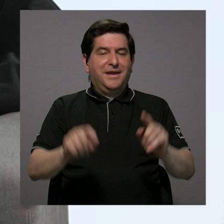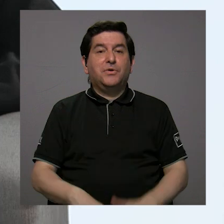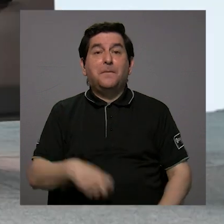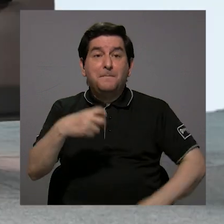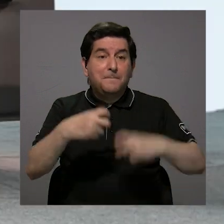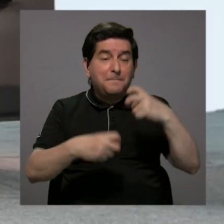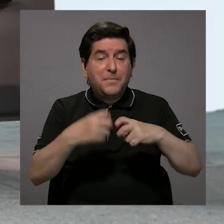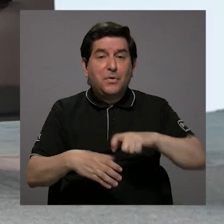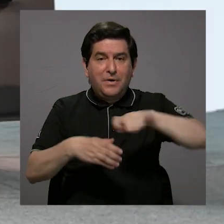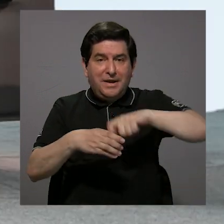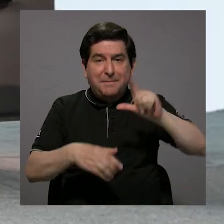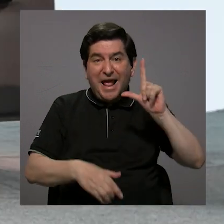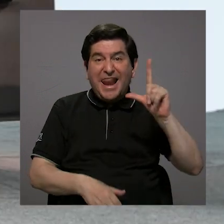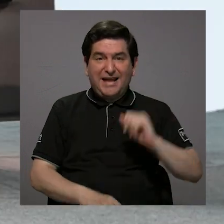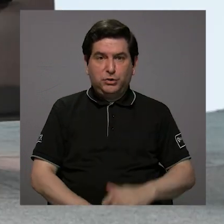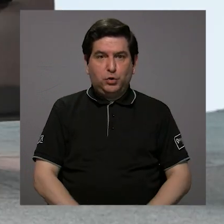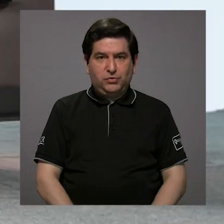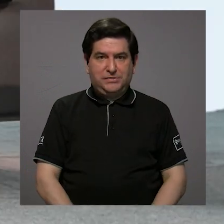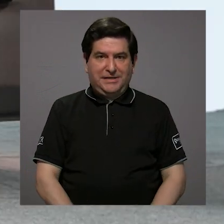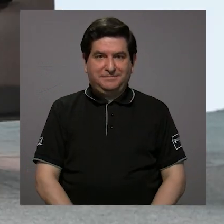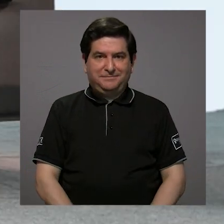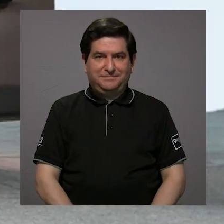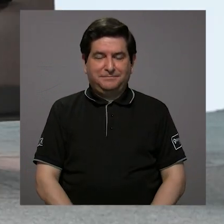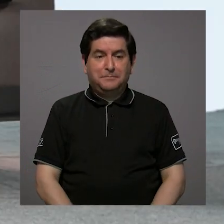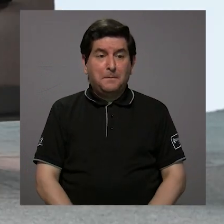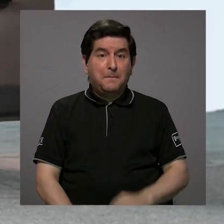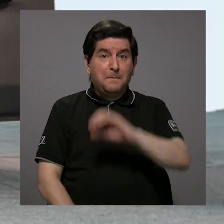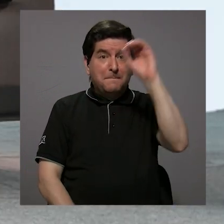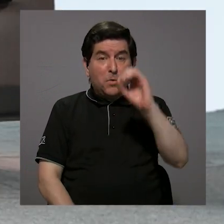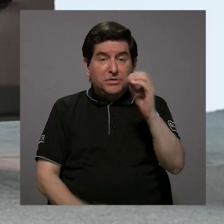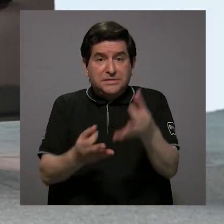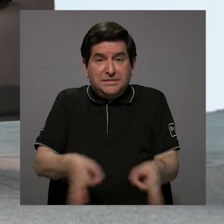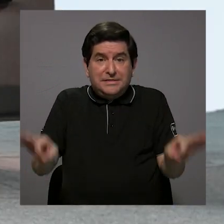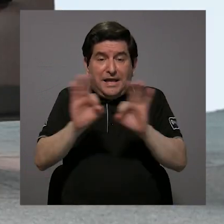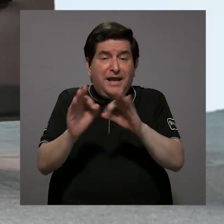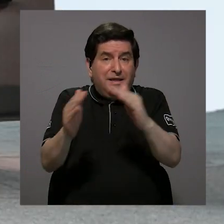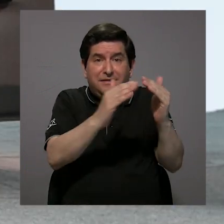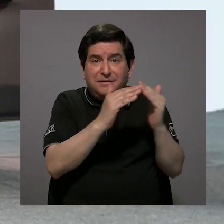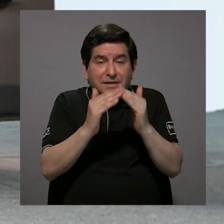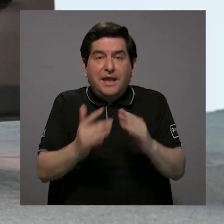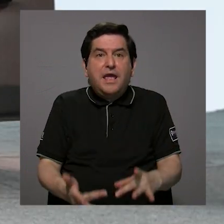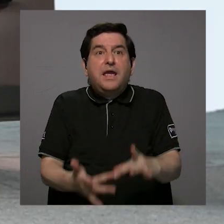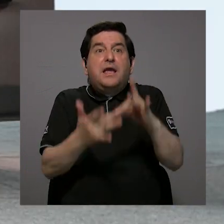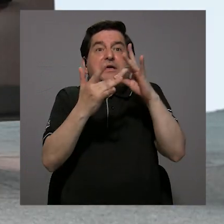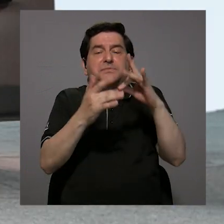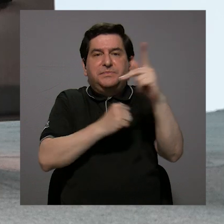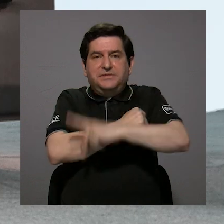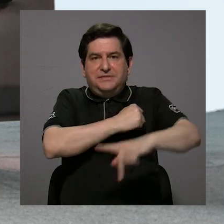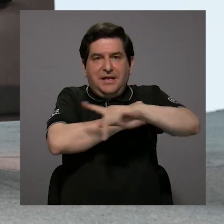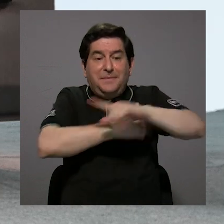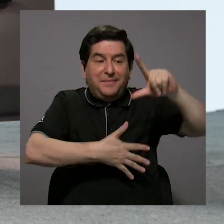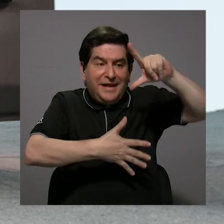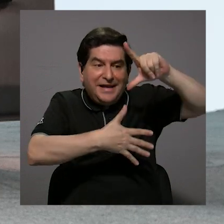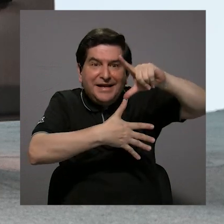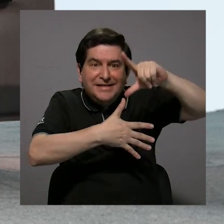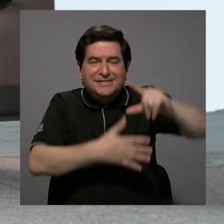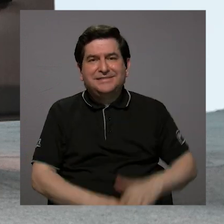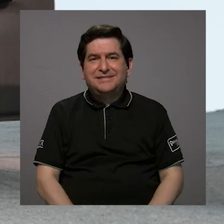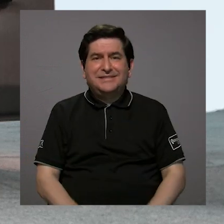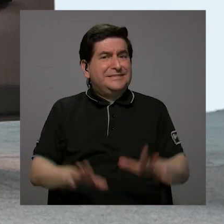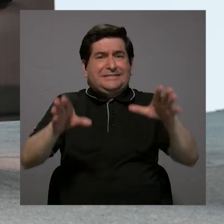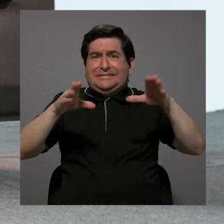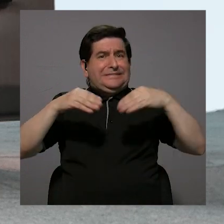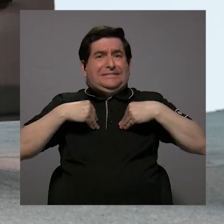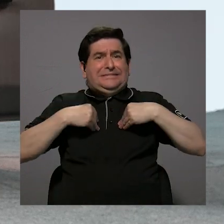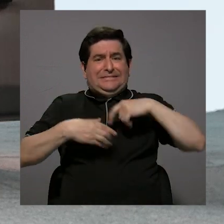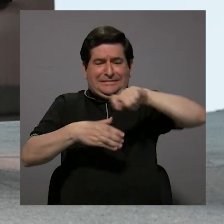entonces, el problema con la lactosa es que un gran porcentaje de la población, especialmente en países latinos,